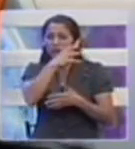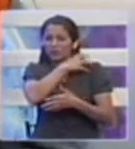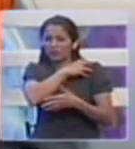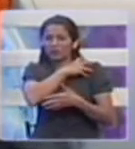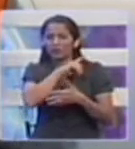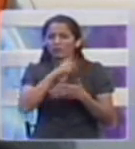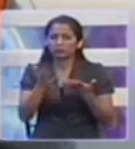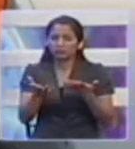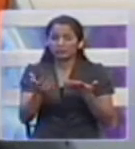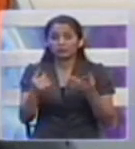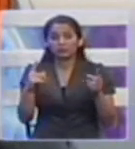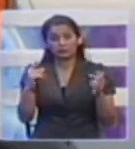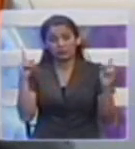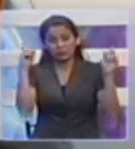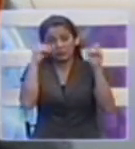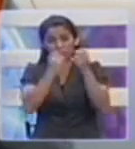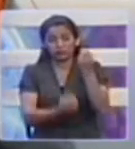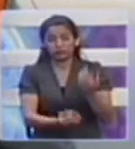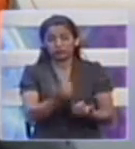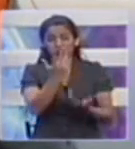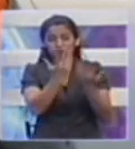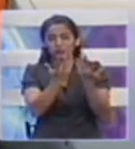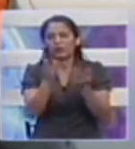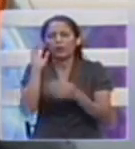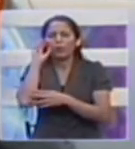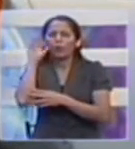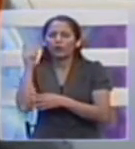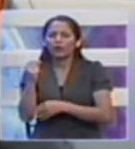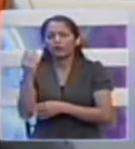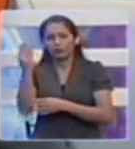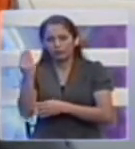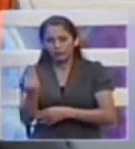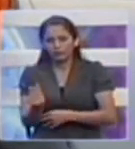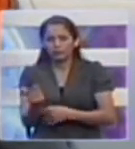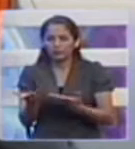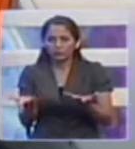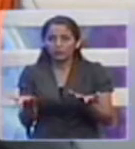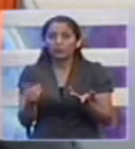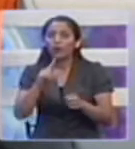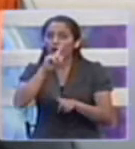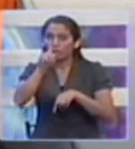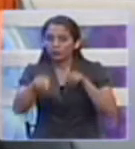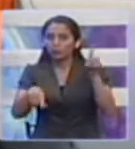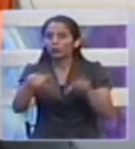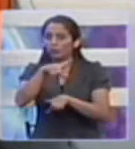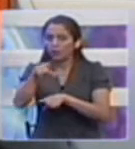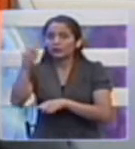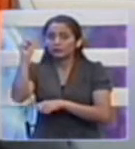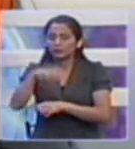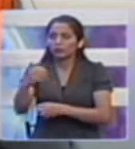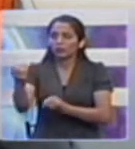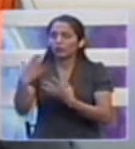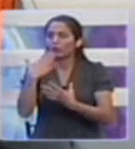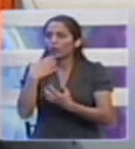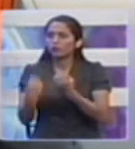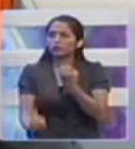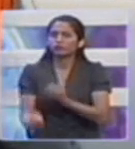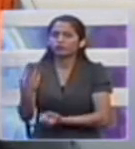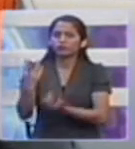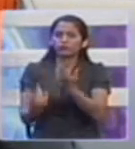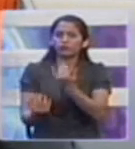Cuenca, si bien han disminuido el número de incendios, también hemos tenido varias quemas que se han producido, sobre todo por temas